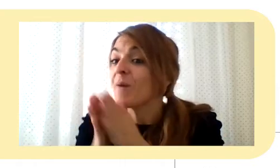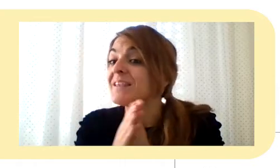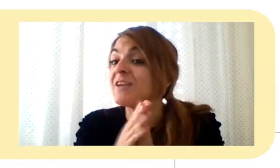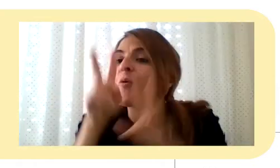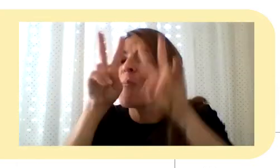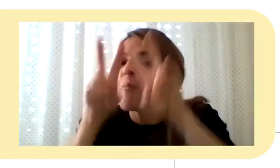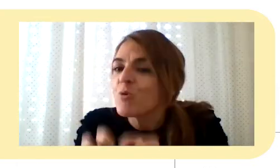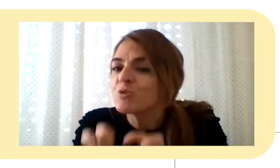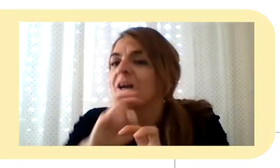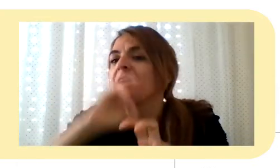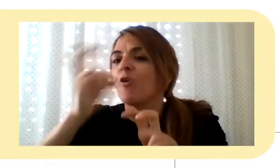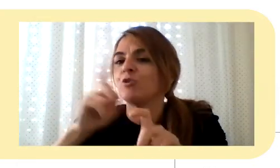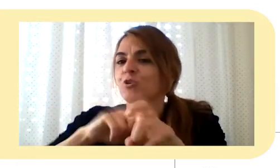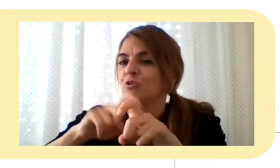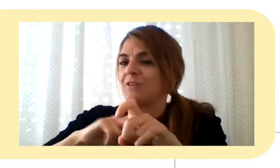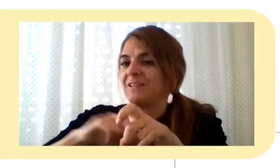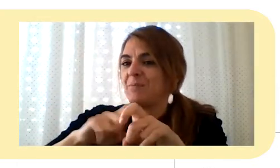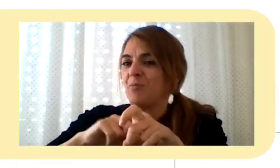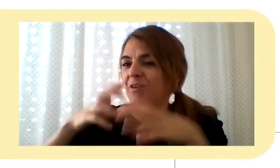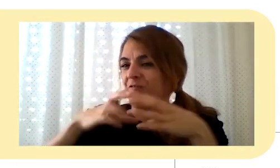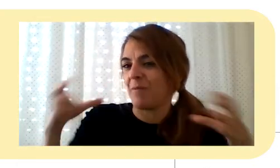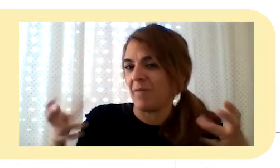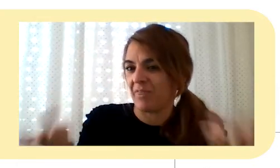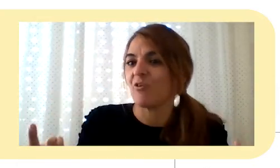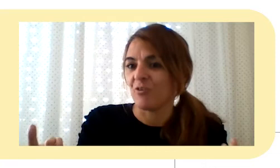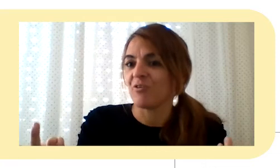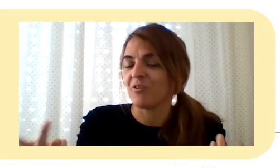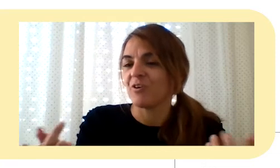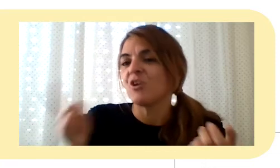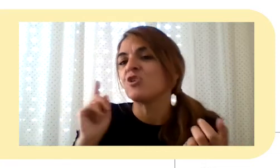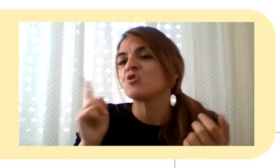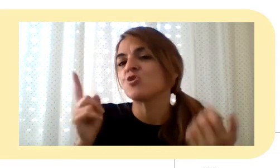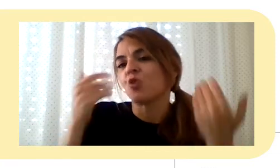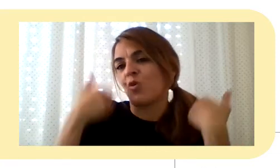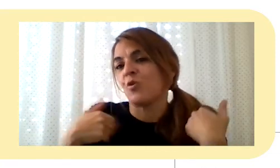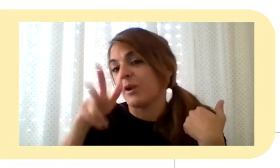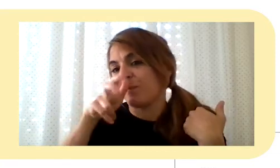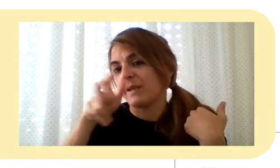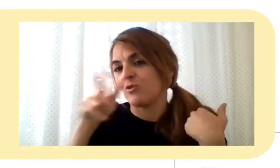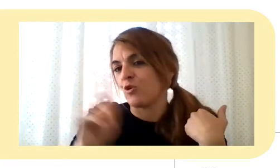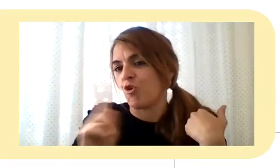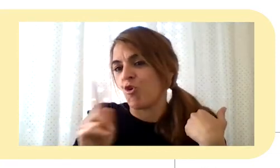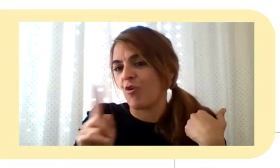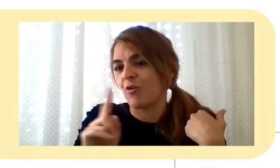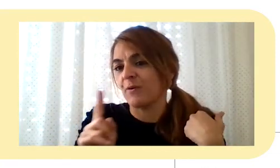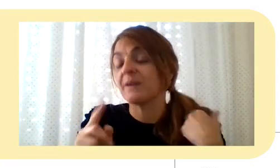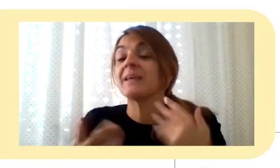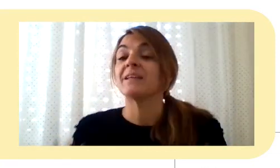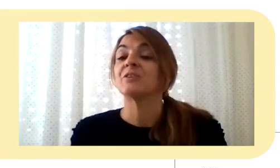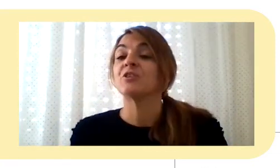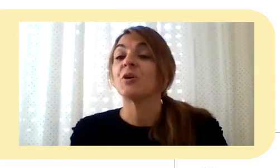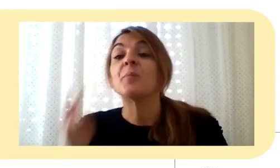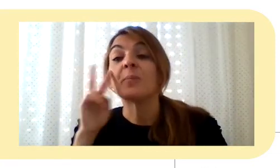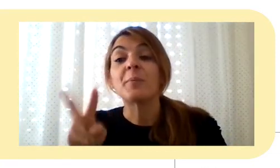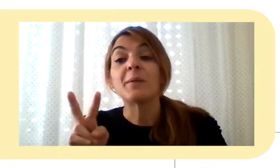de, digamos, inflamación en otras partes del cuerpo que no solamente el aparato respiratorio. Porque fijaros, aquí tenemos